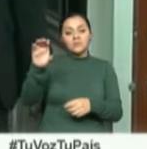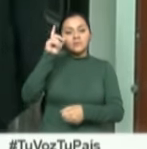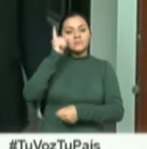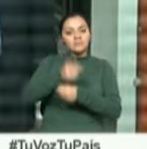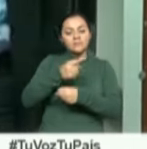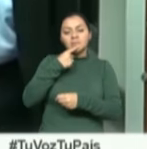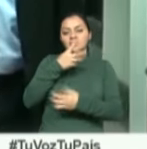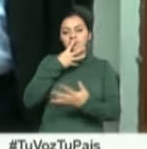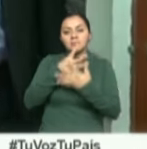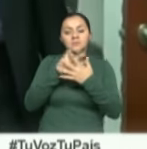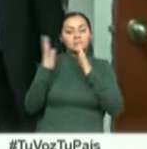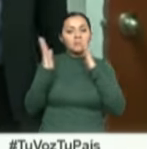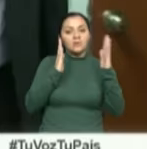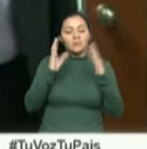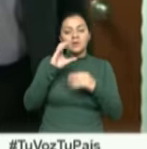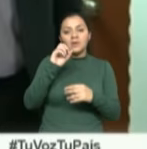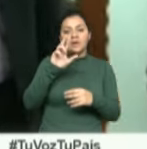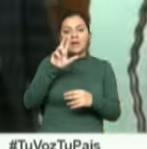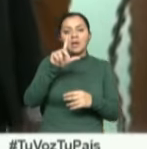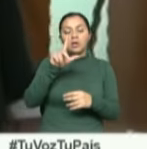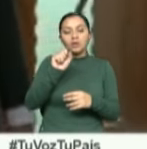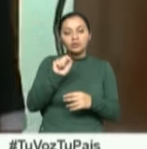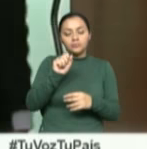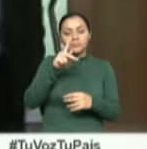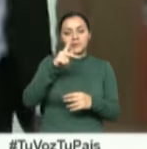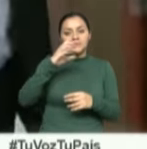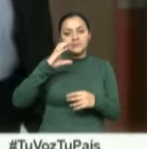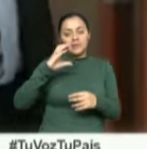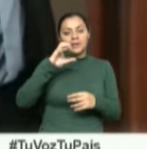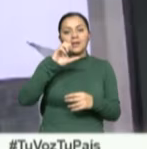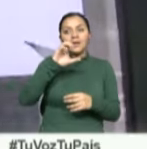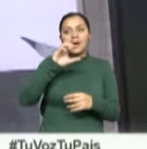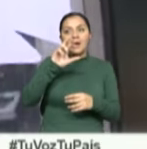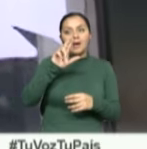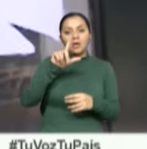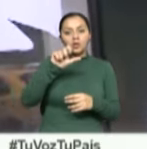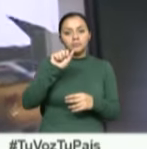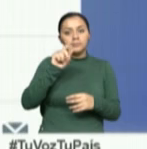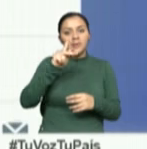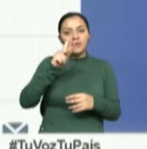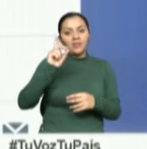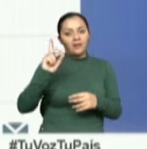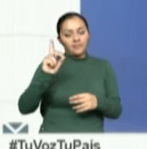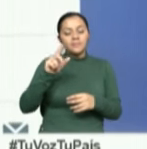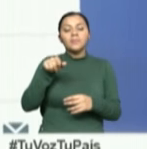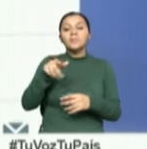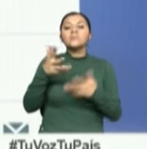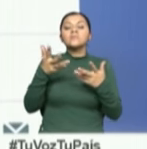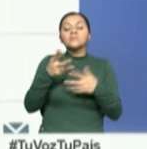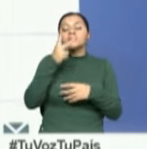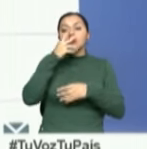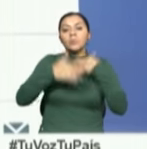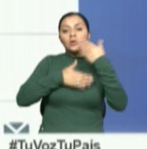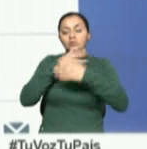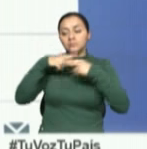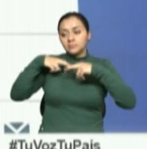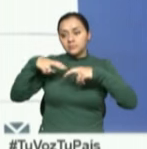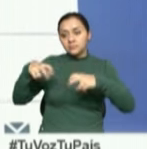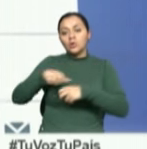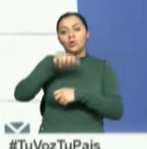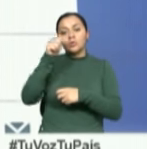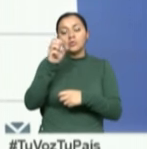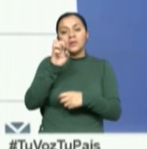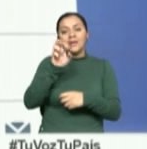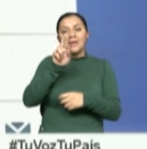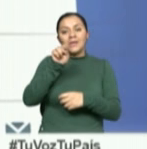prisión preventiva contra Carlos P.C. y Carlos P.D., procesados en este caso. Además, se encuentran encausados Ernesto W.